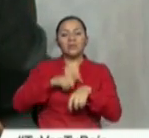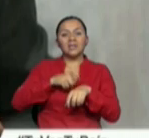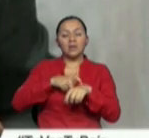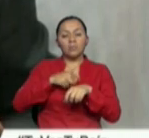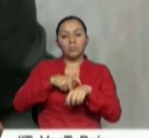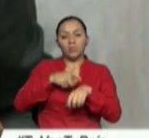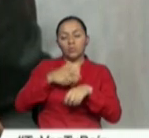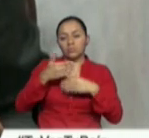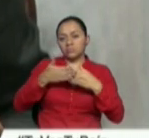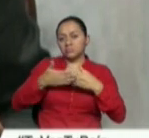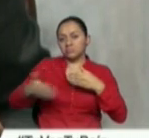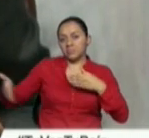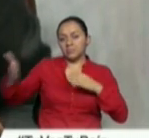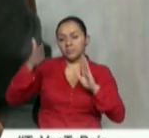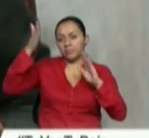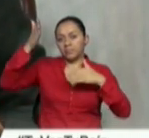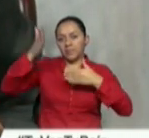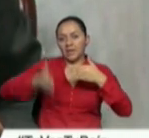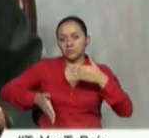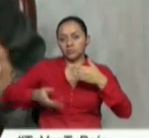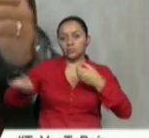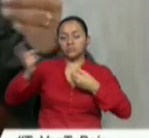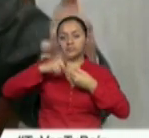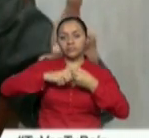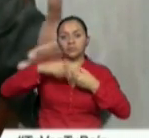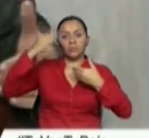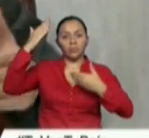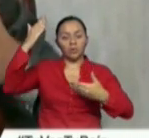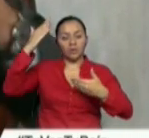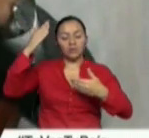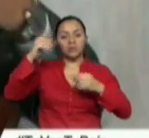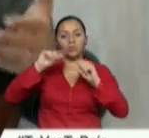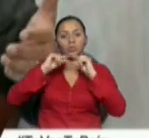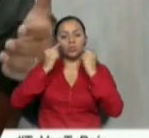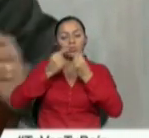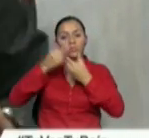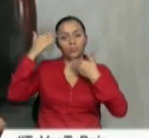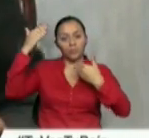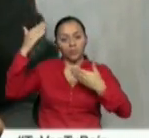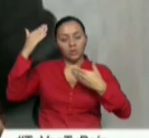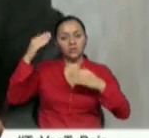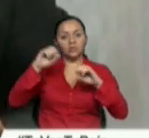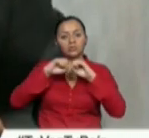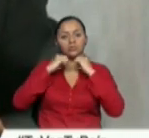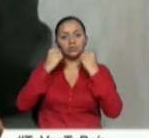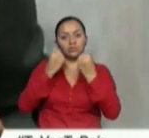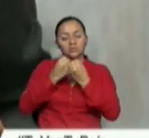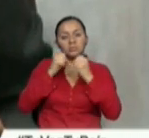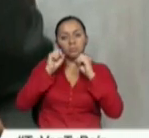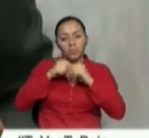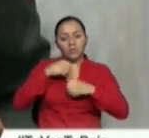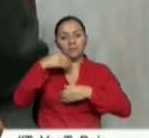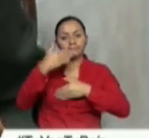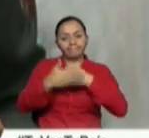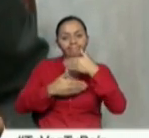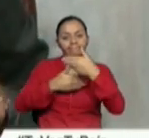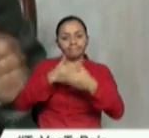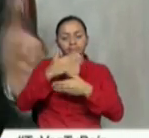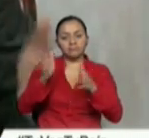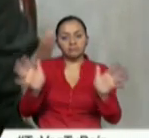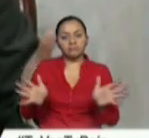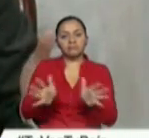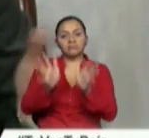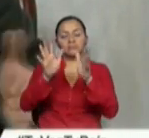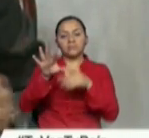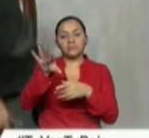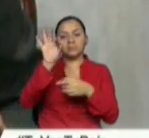un término para que se inscriban los sujetos políticos las organizaciones políticas las organizaciones sociales quiénes van a promocionar la